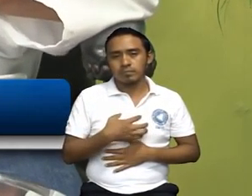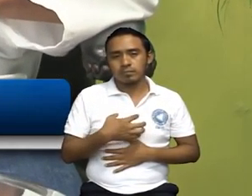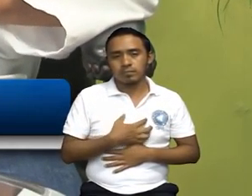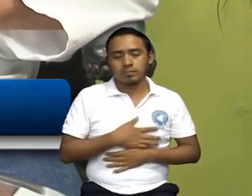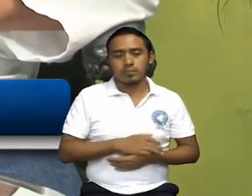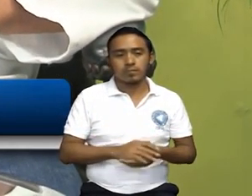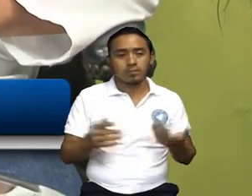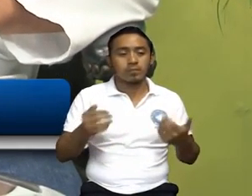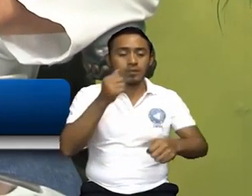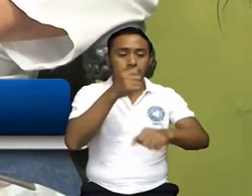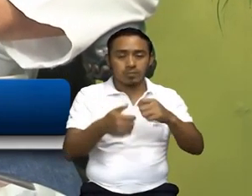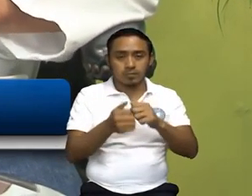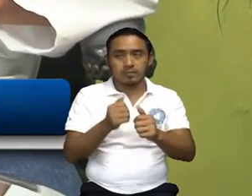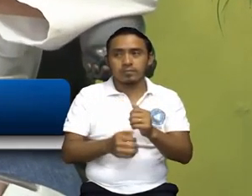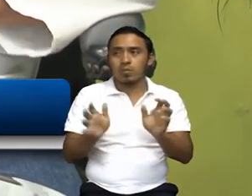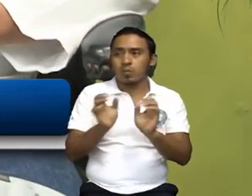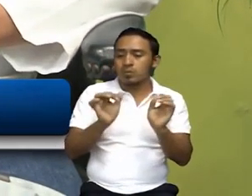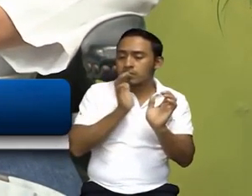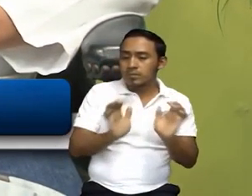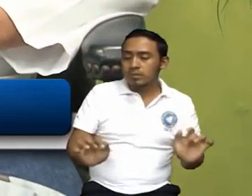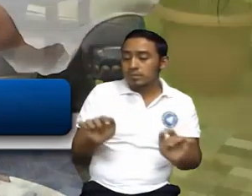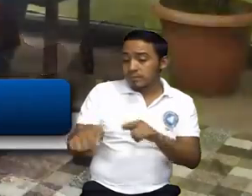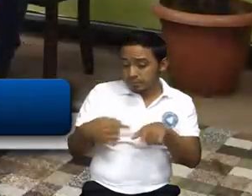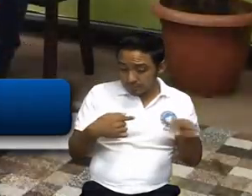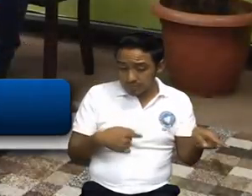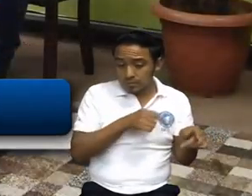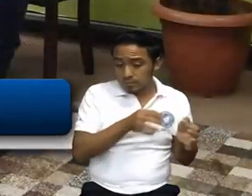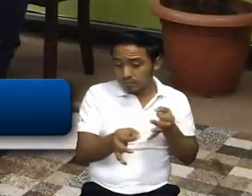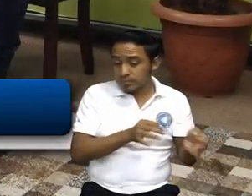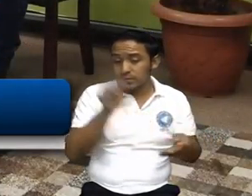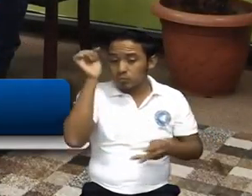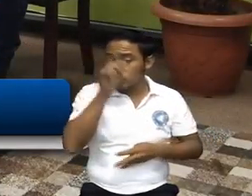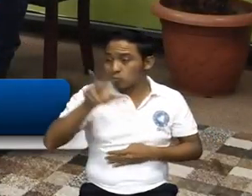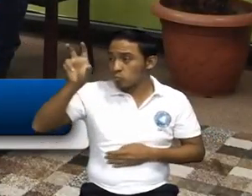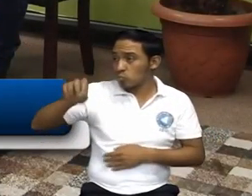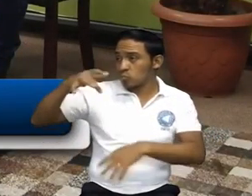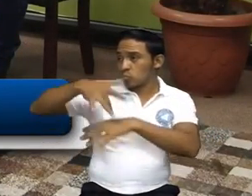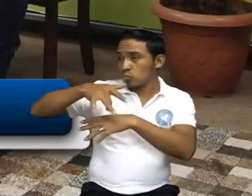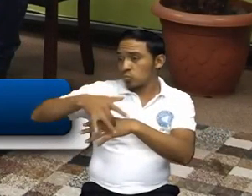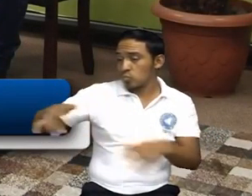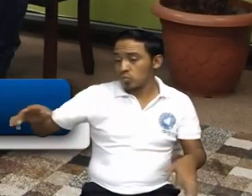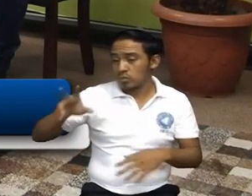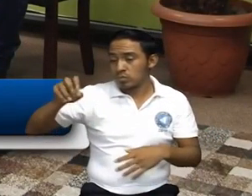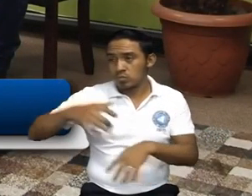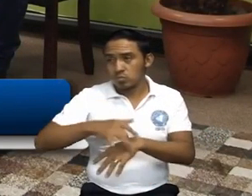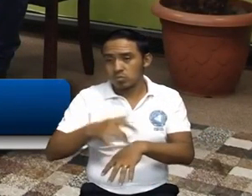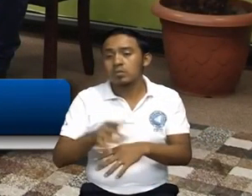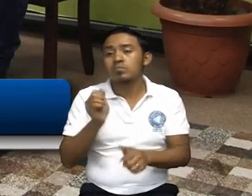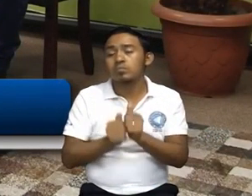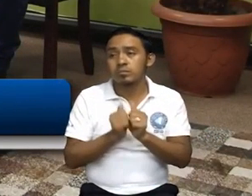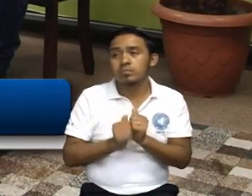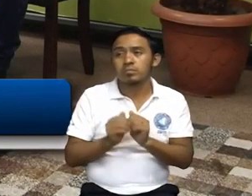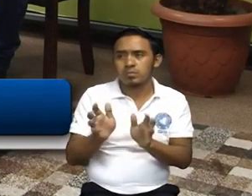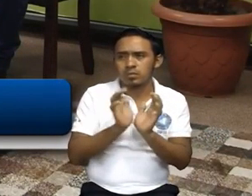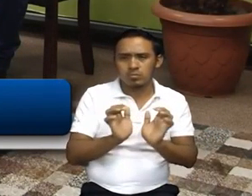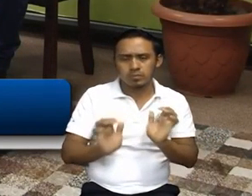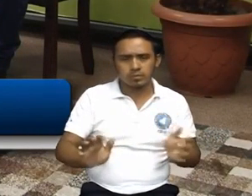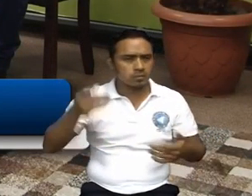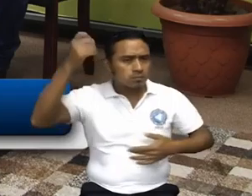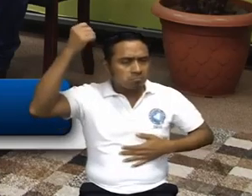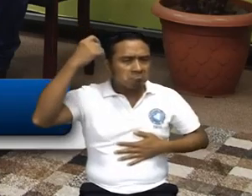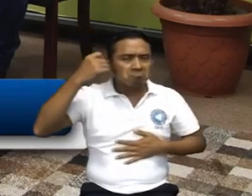ocasionarse una lesión. O decirle al niño, puede explicarle al niño que no puede tomar eso porque le puede causar daño. Hay niños que entienden